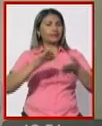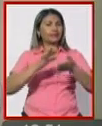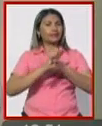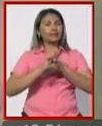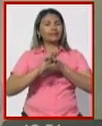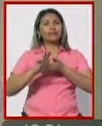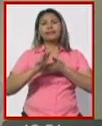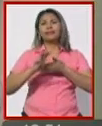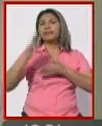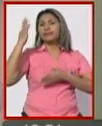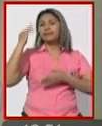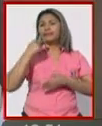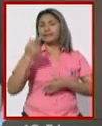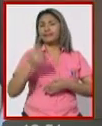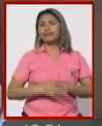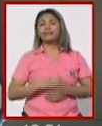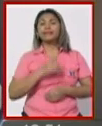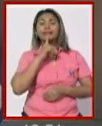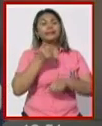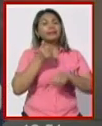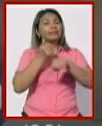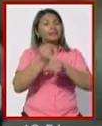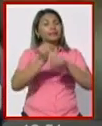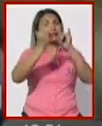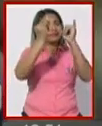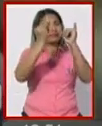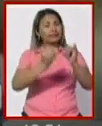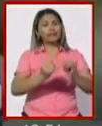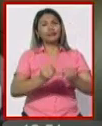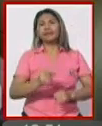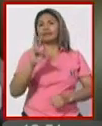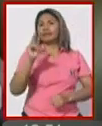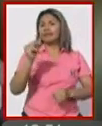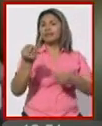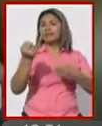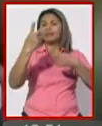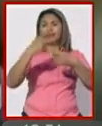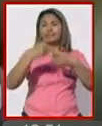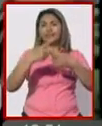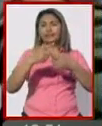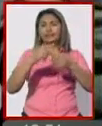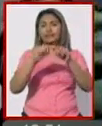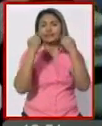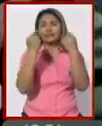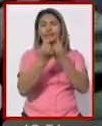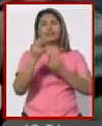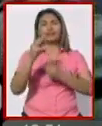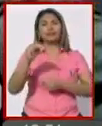y oficialistas aseguran que los delitos son personales y que no involucran al